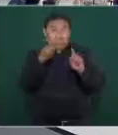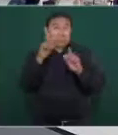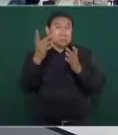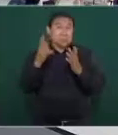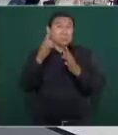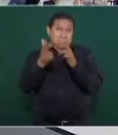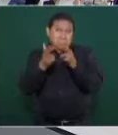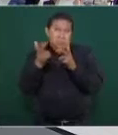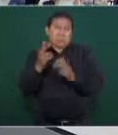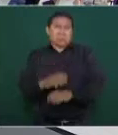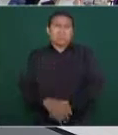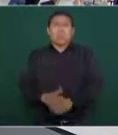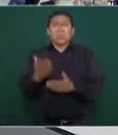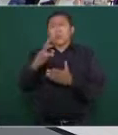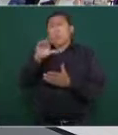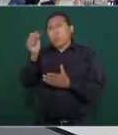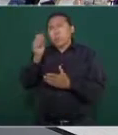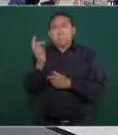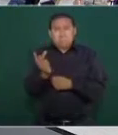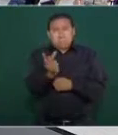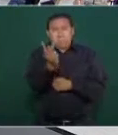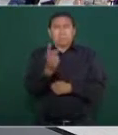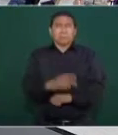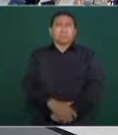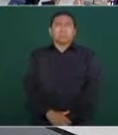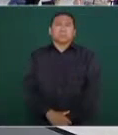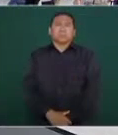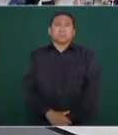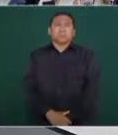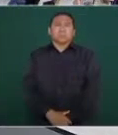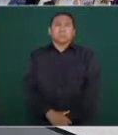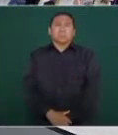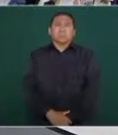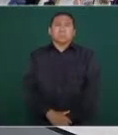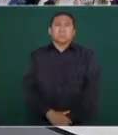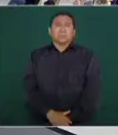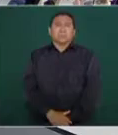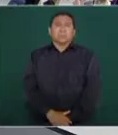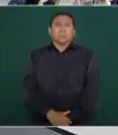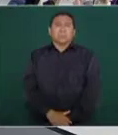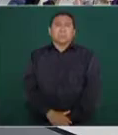Lo otro que planteaste es lo de